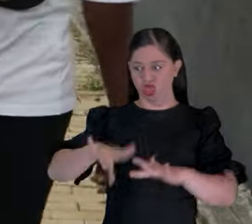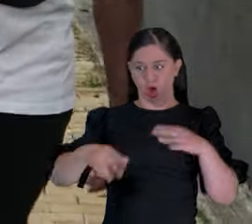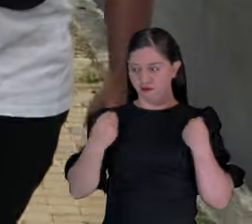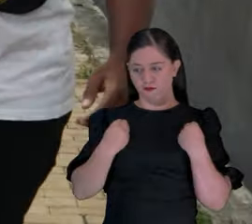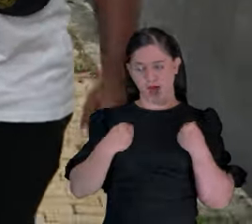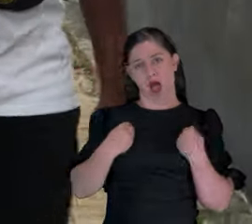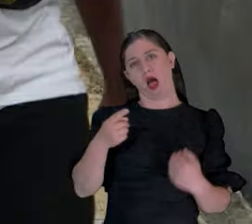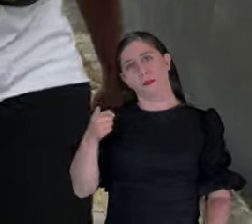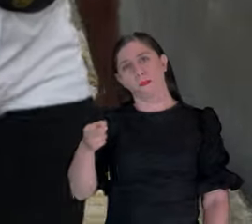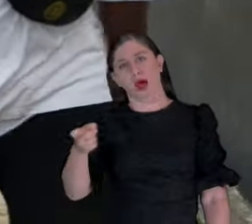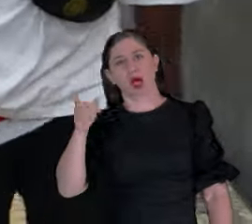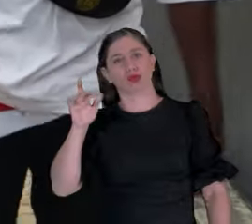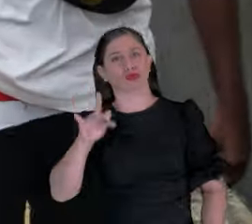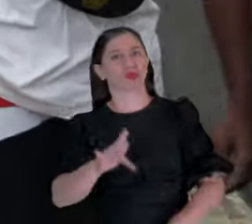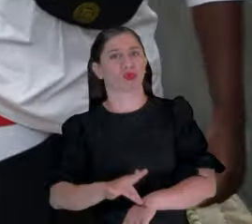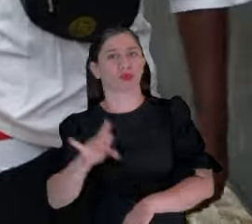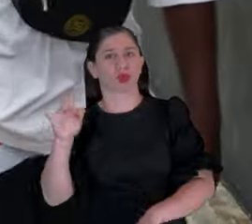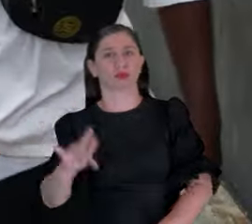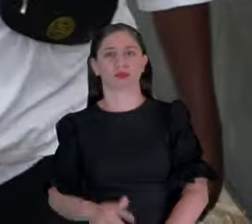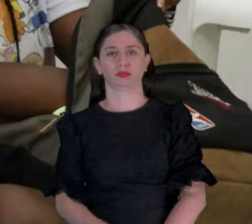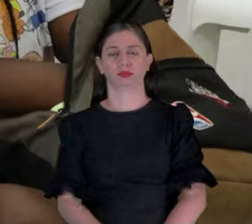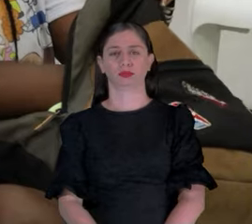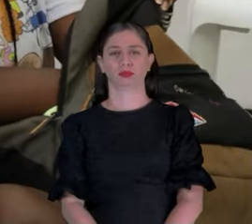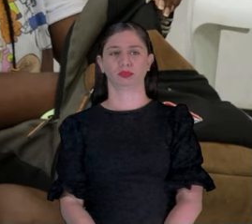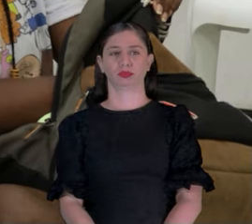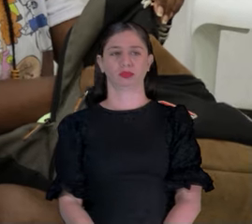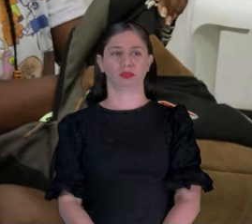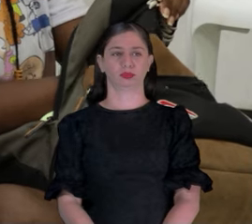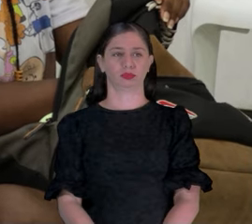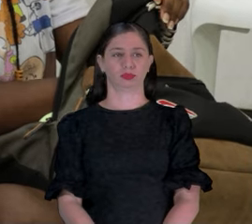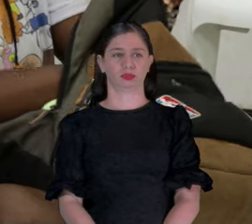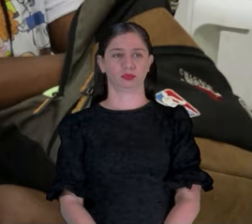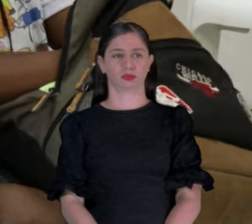Al que veamos y que no sea de por aquí, hay que darle. A los hijos,